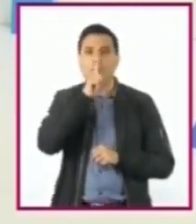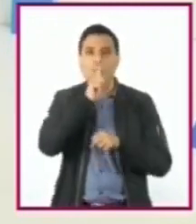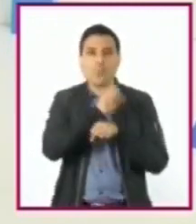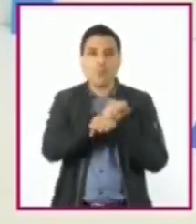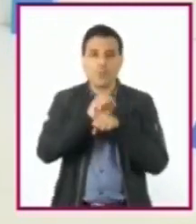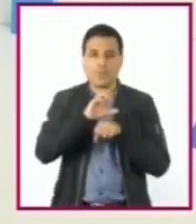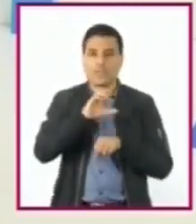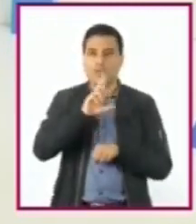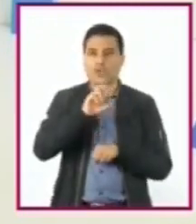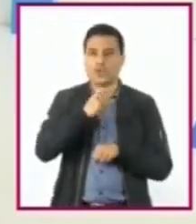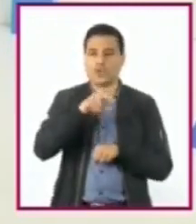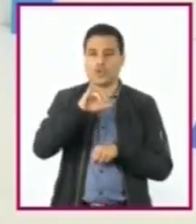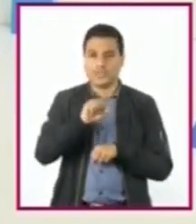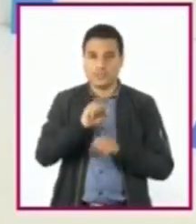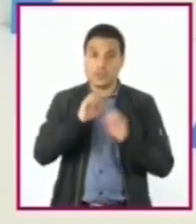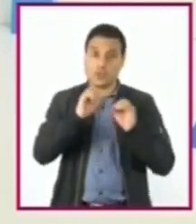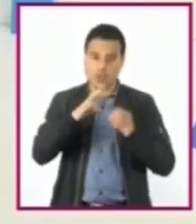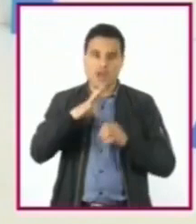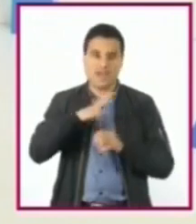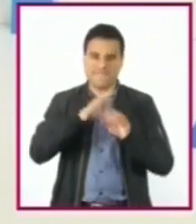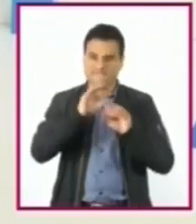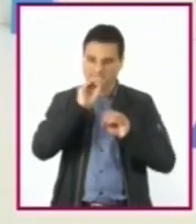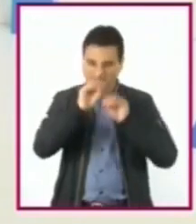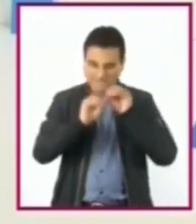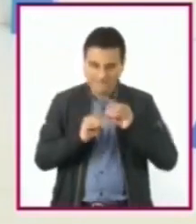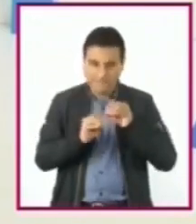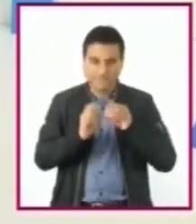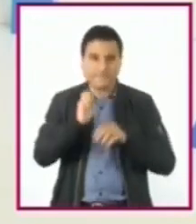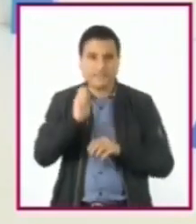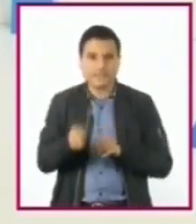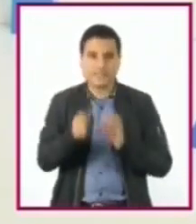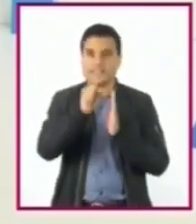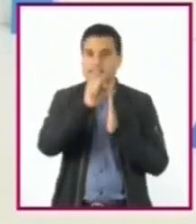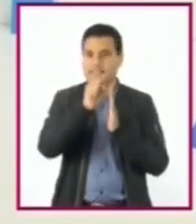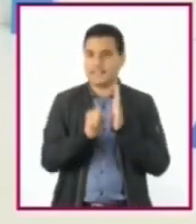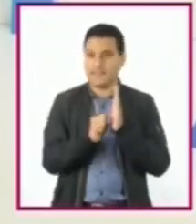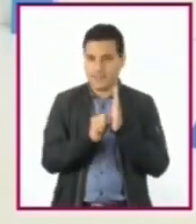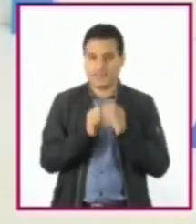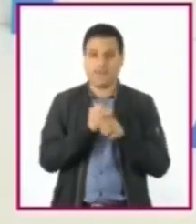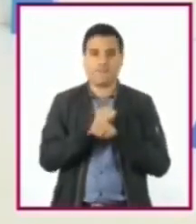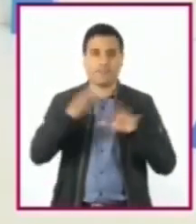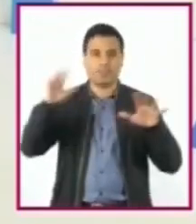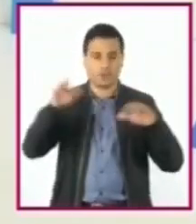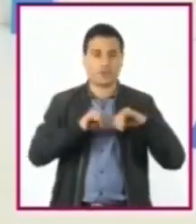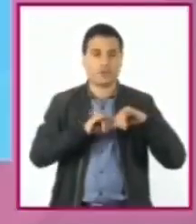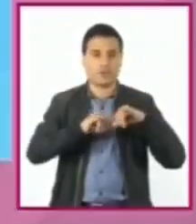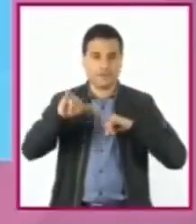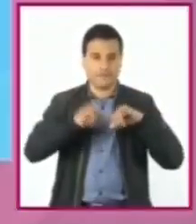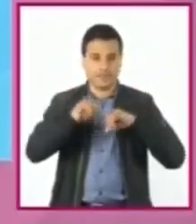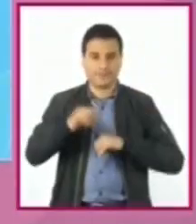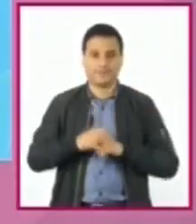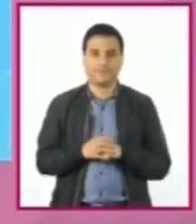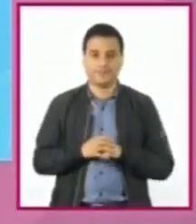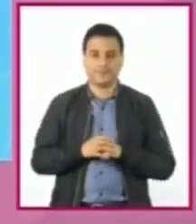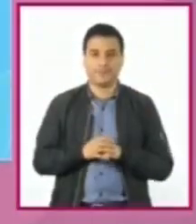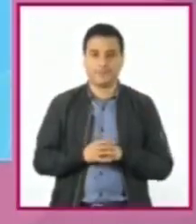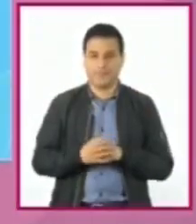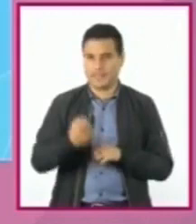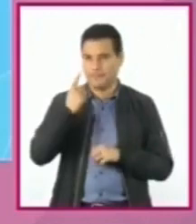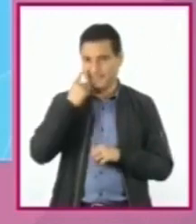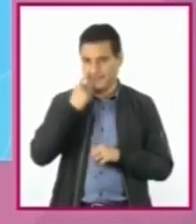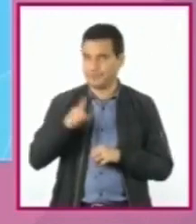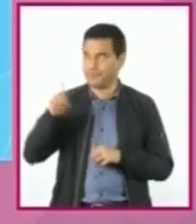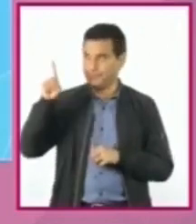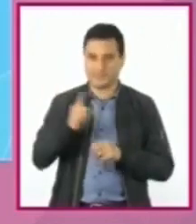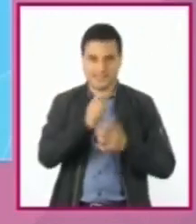un croquis, hasta los más complejos, como los sistemas de información geográfica SIG. A continuación se